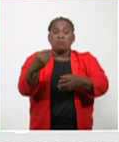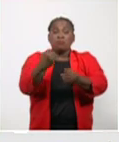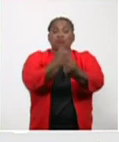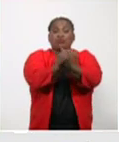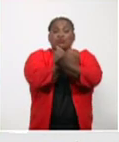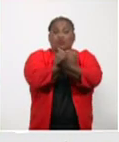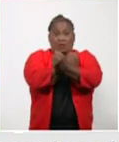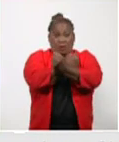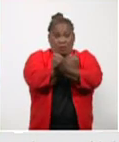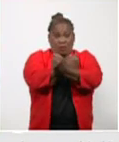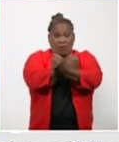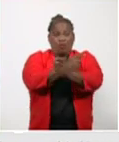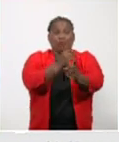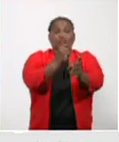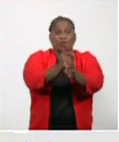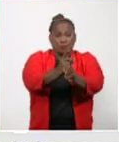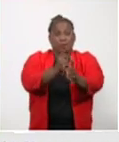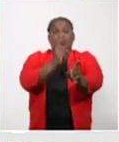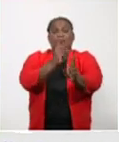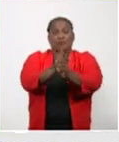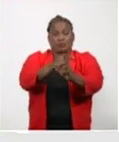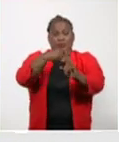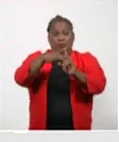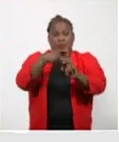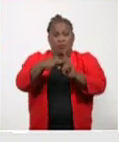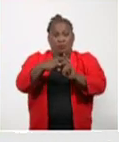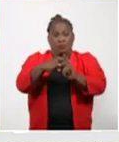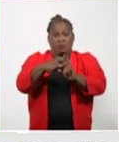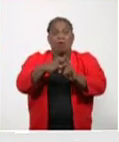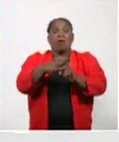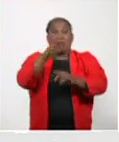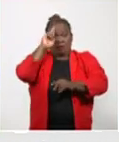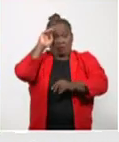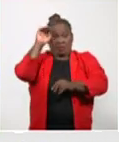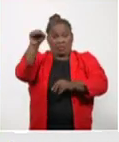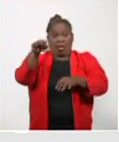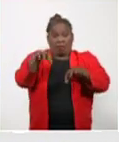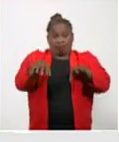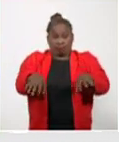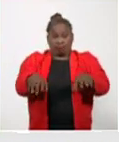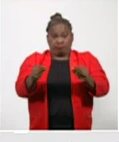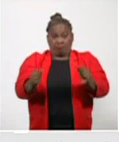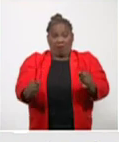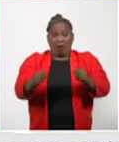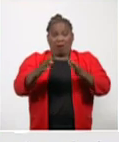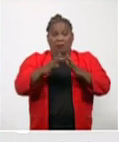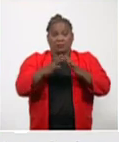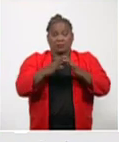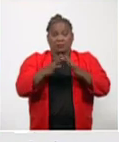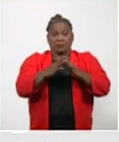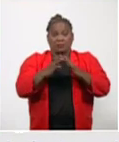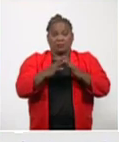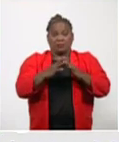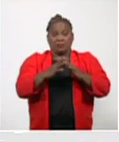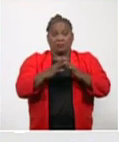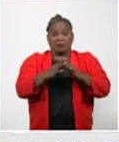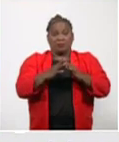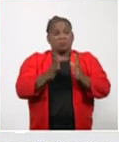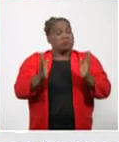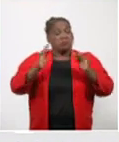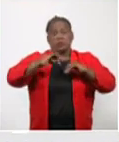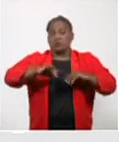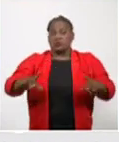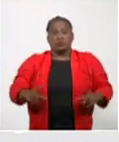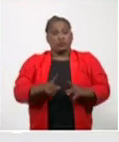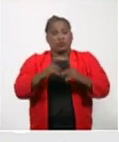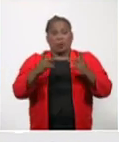que se estuvieron ingresando en los domicilios, pero que como no se cumplían realmente en